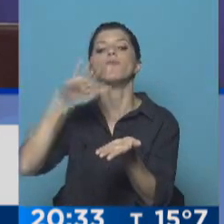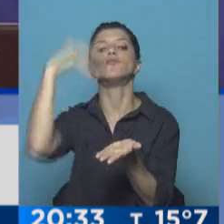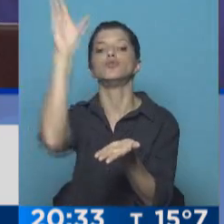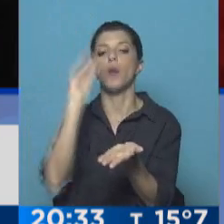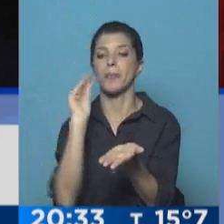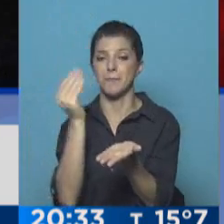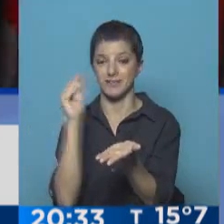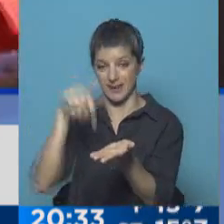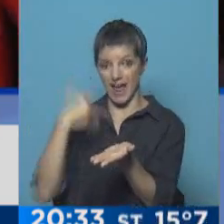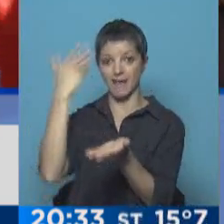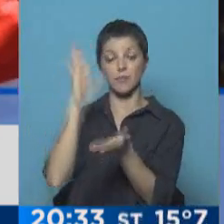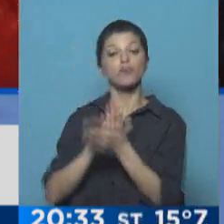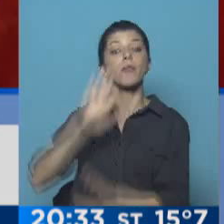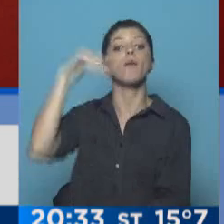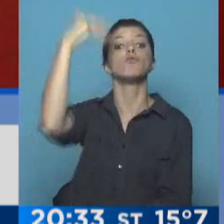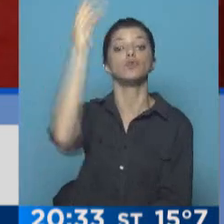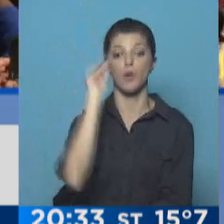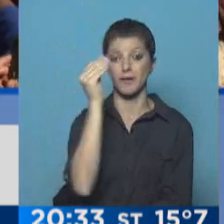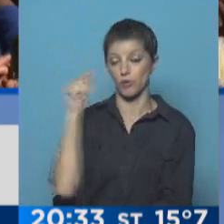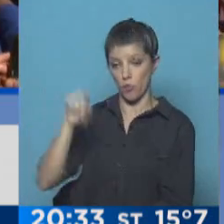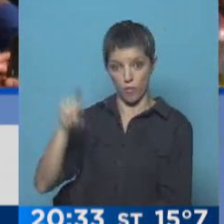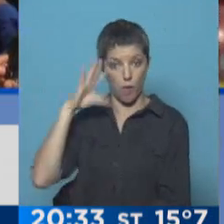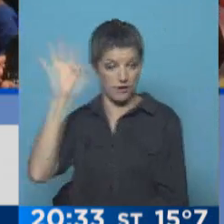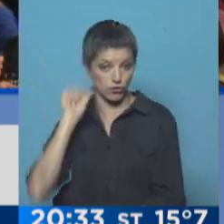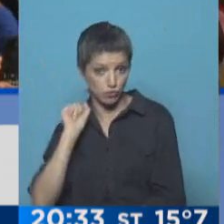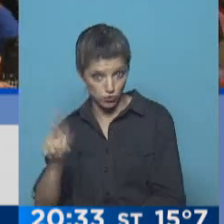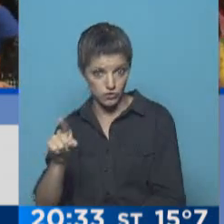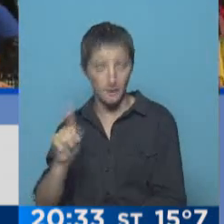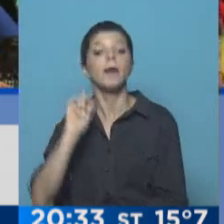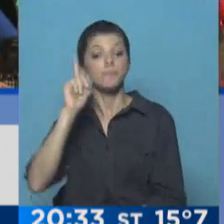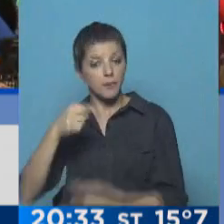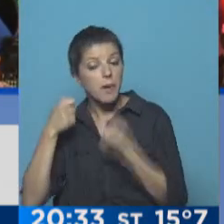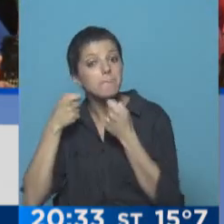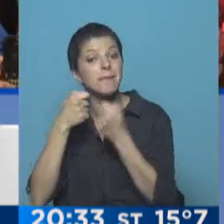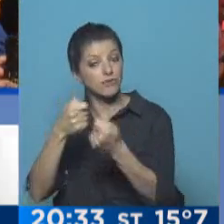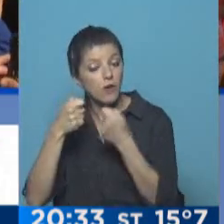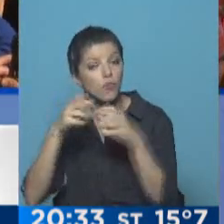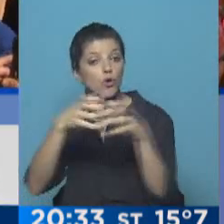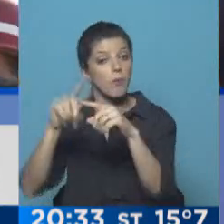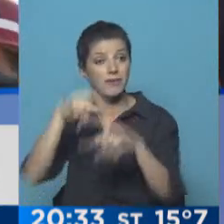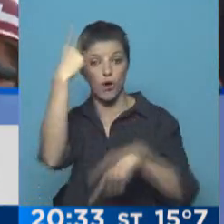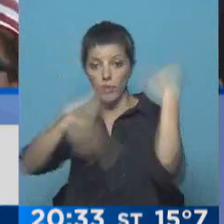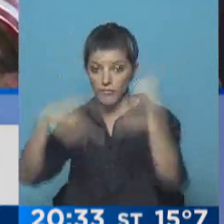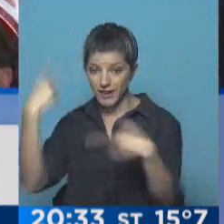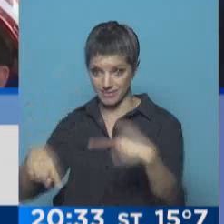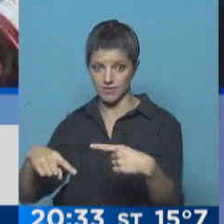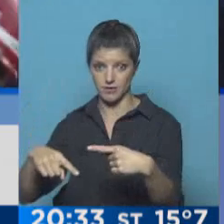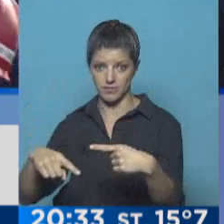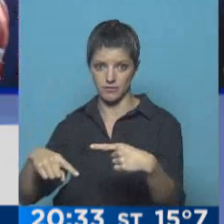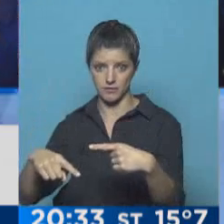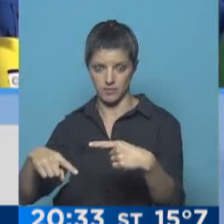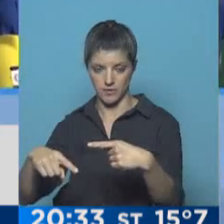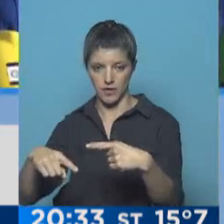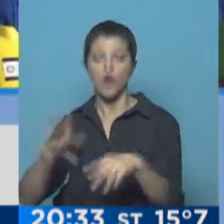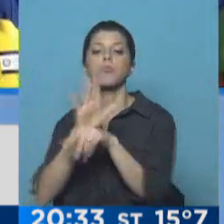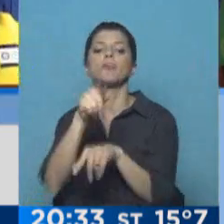acá se plantea el futuro de Brasil desde su óptica, incluso presionando a los partidos políticos que no están haciendo lo